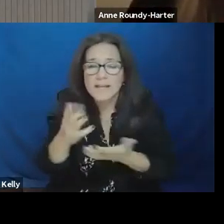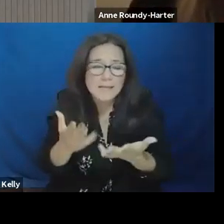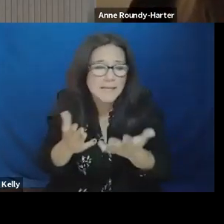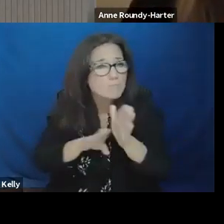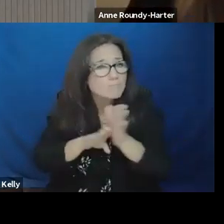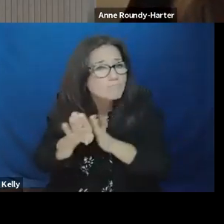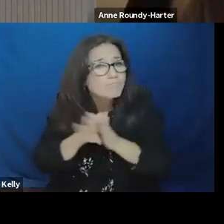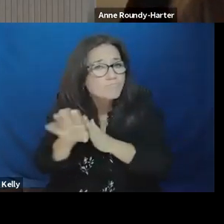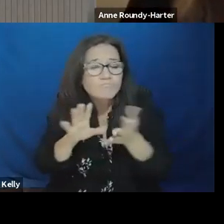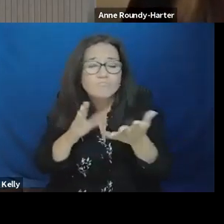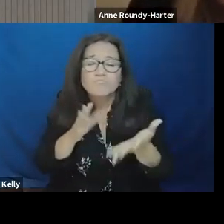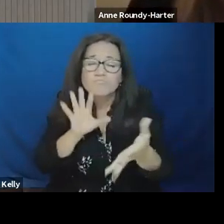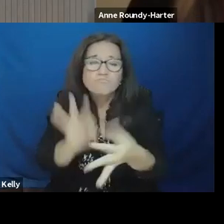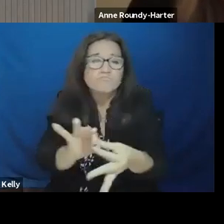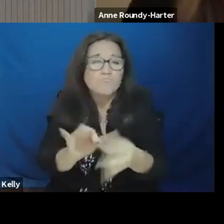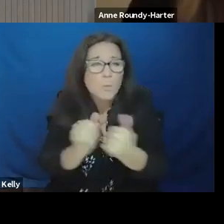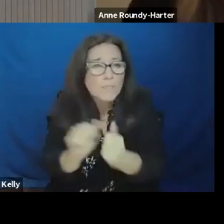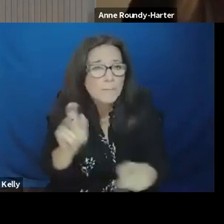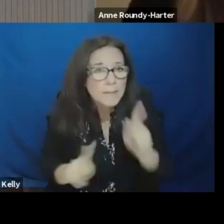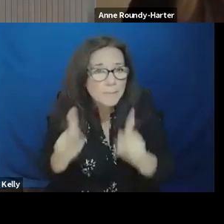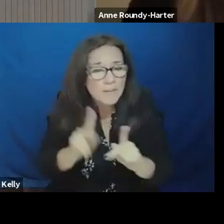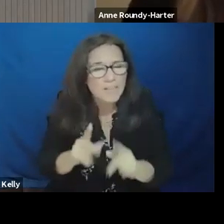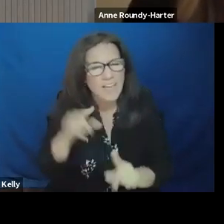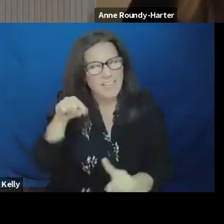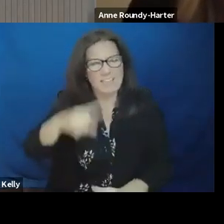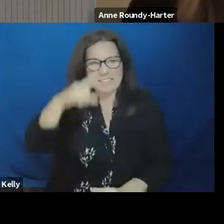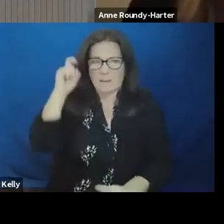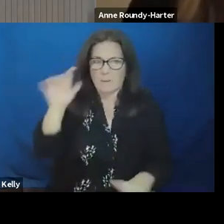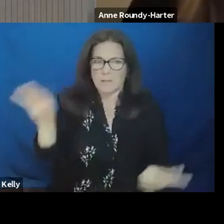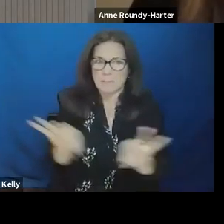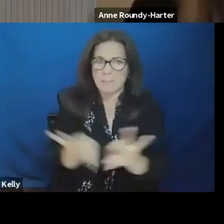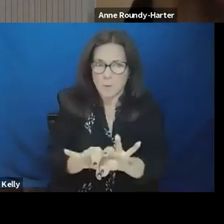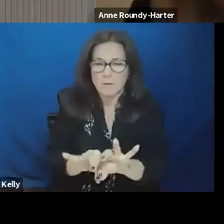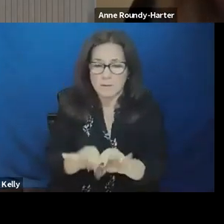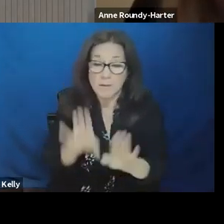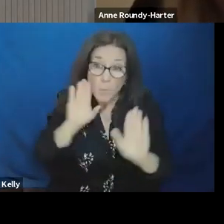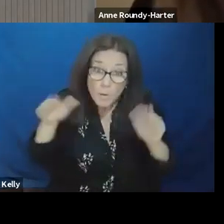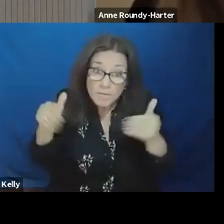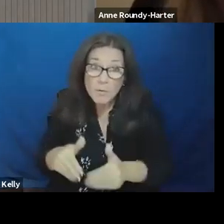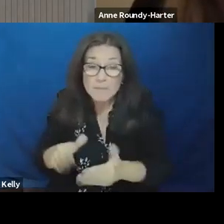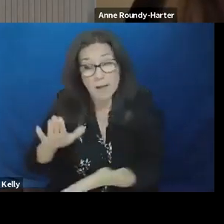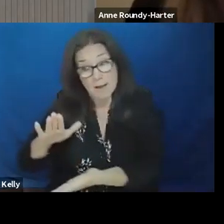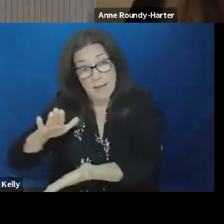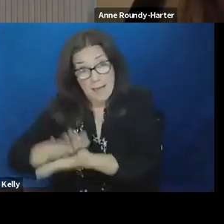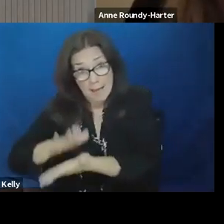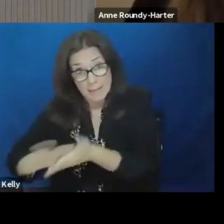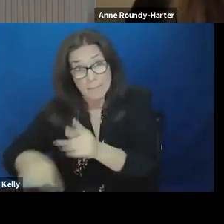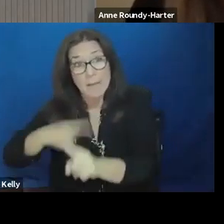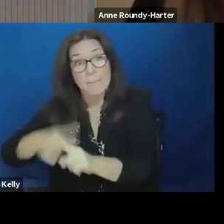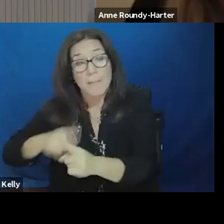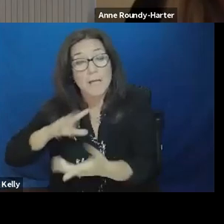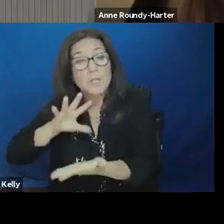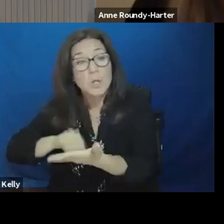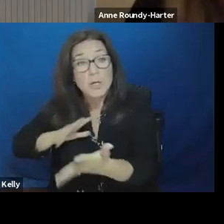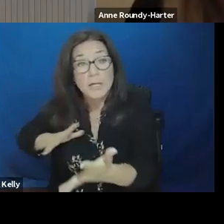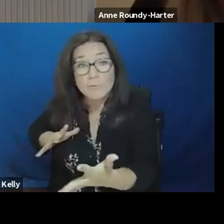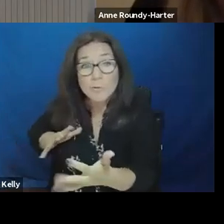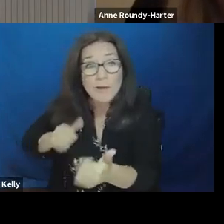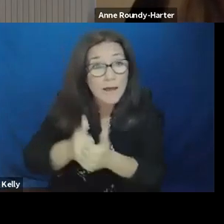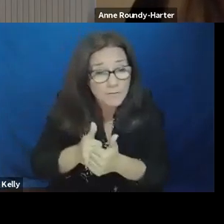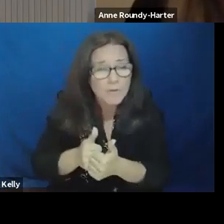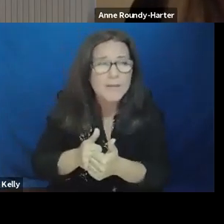vínculos este verano más que nunca así que nosotros nos vamos a centrar en las cuestiones académicas de recuperación de aprendizaje pero también estamos centrados en hagamos